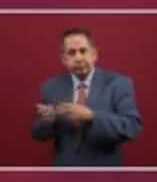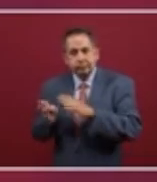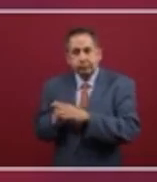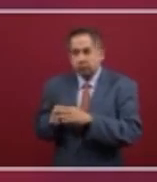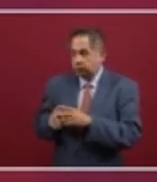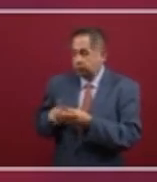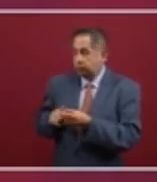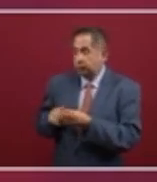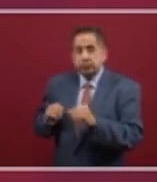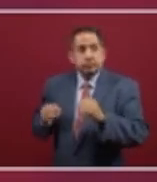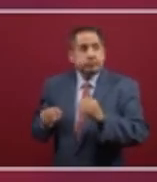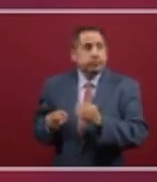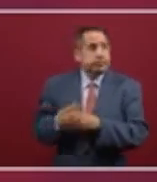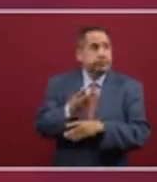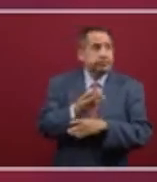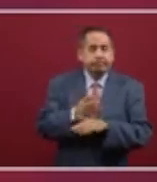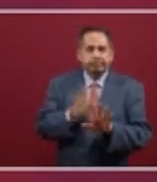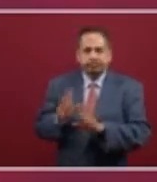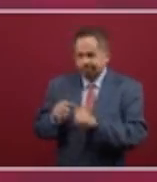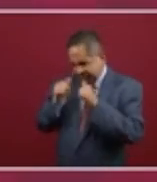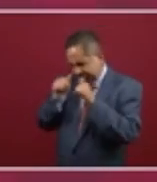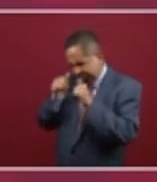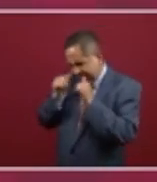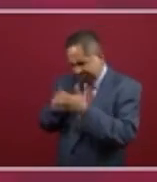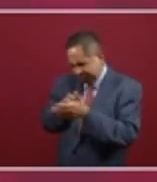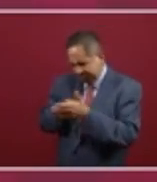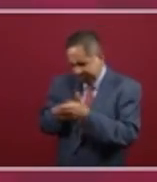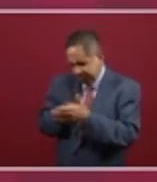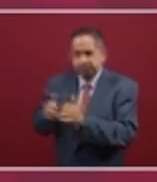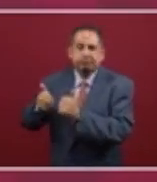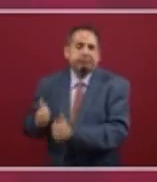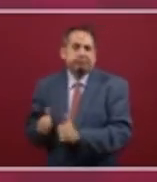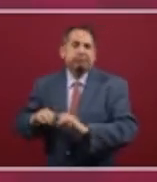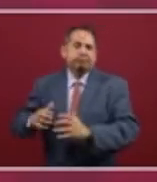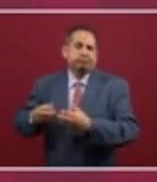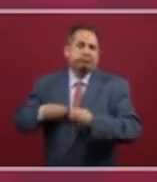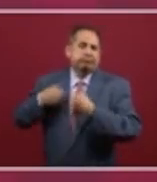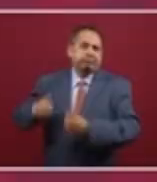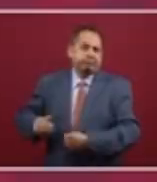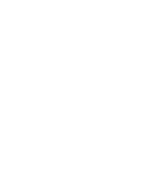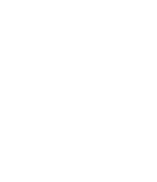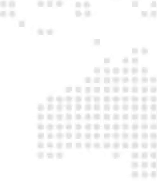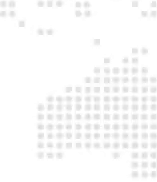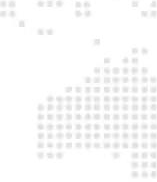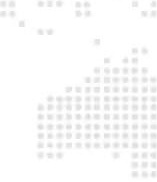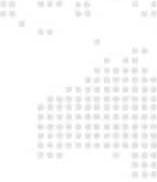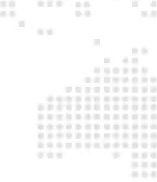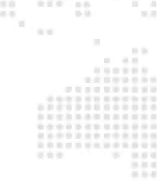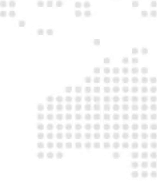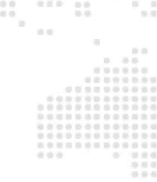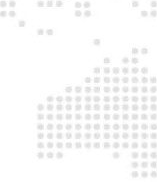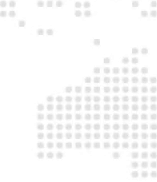originan la migración con información de susana hacer eso notimex